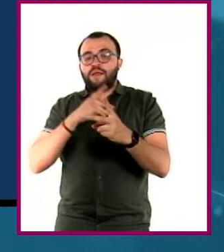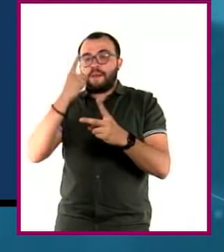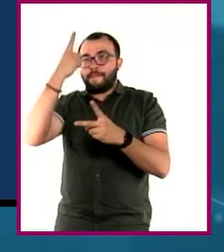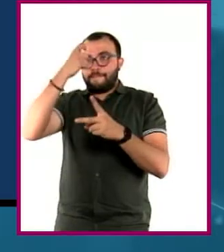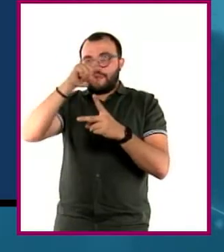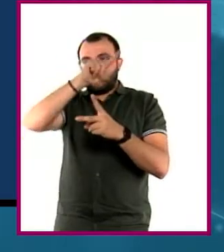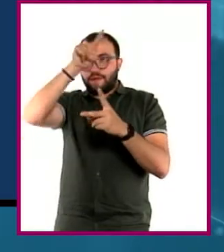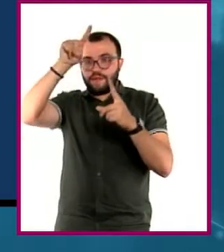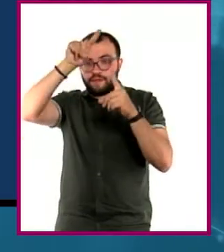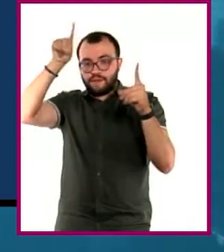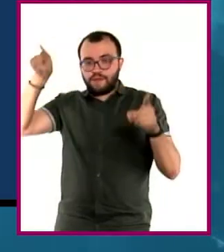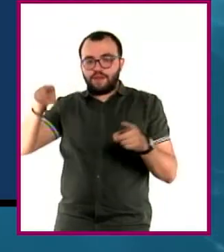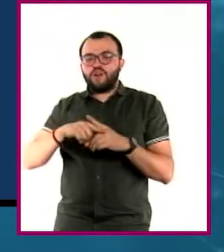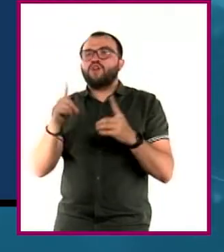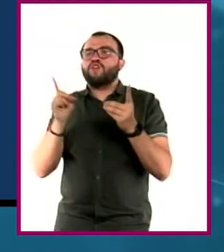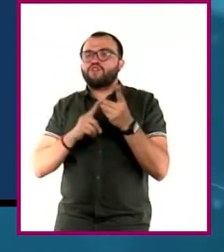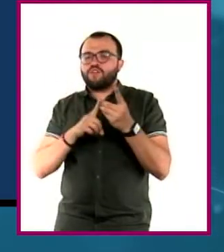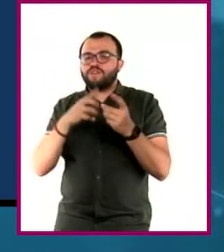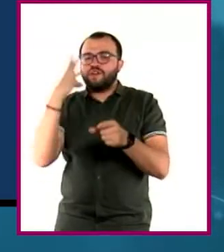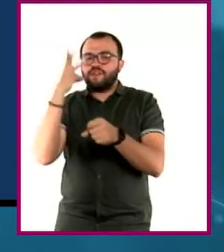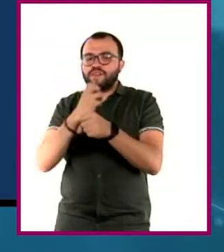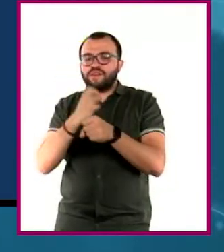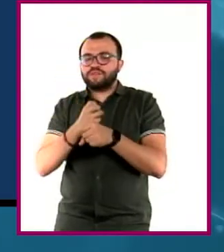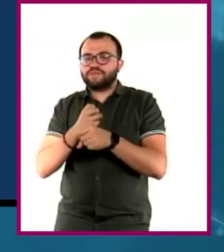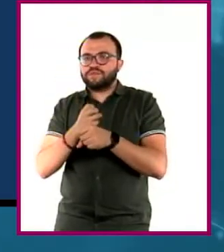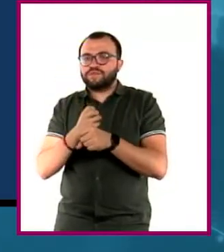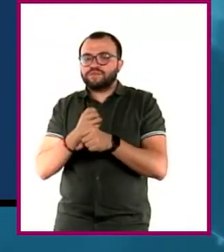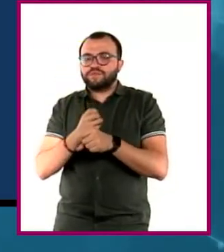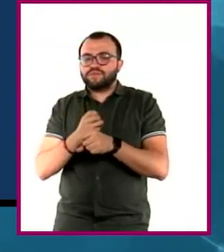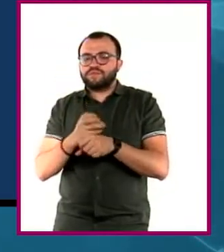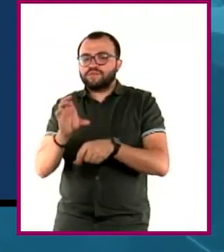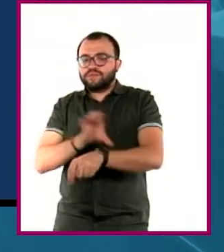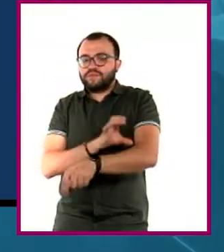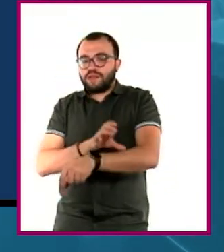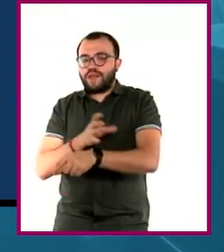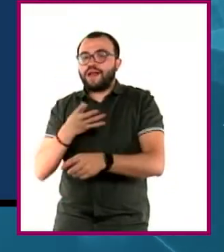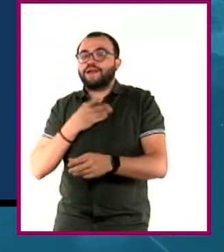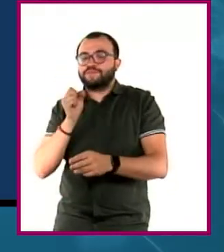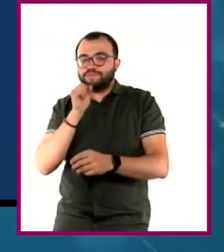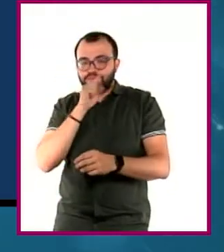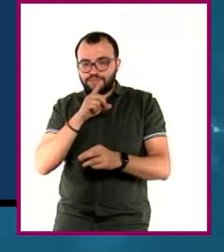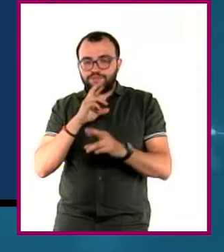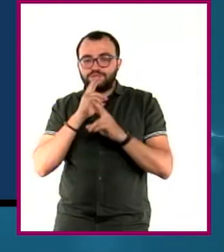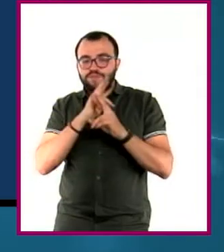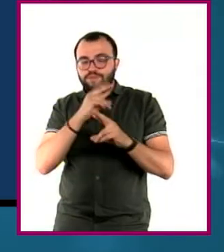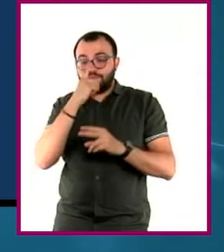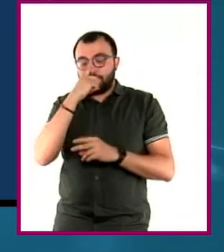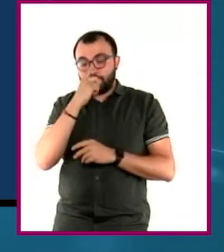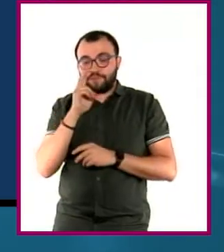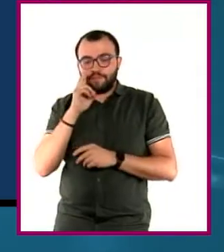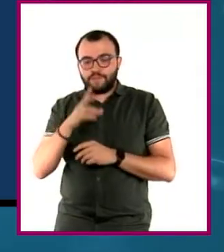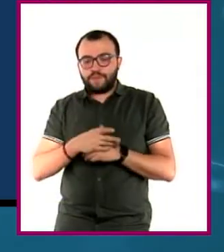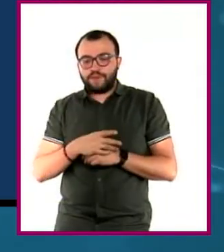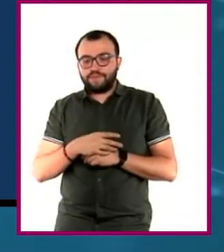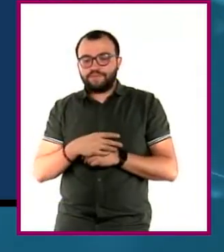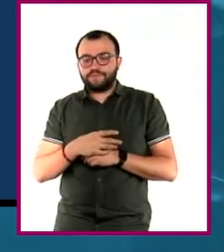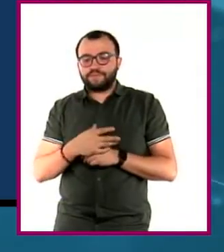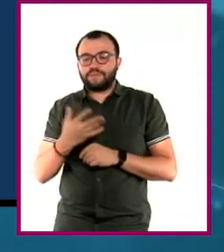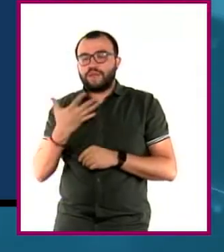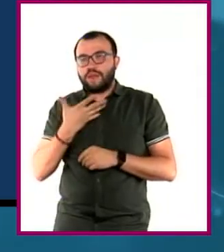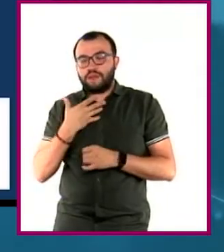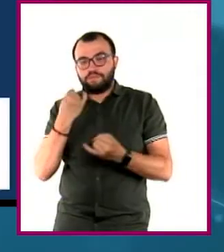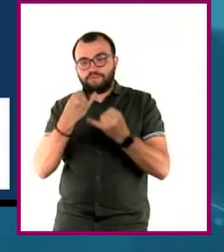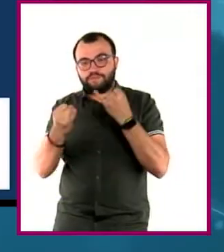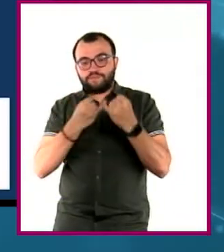dónde ponemos al tercer electrón? Y la respuesta nos las da el principio de exclusión de Pauli. Entonces tenemos de dos